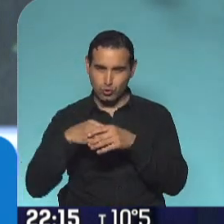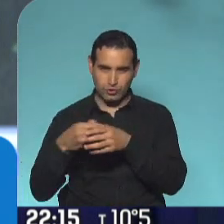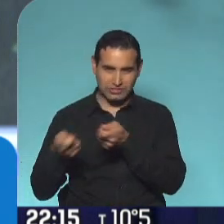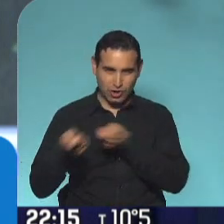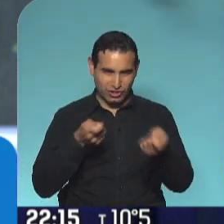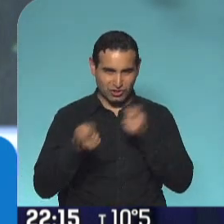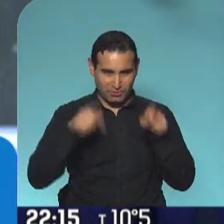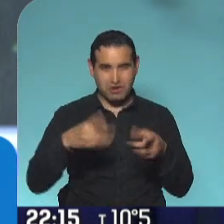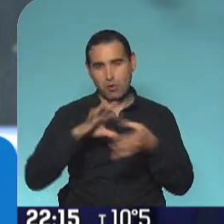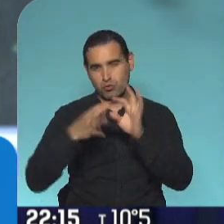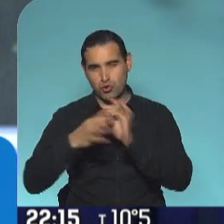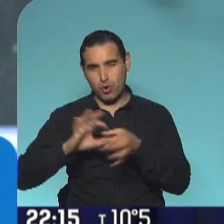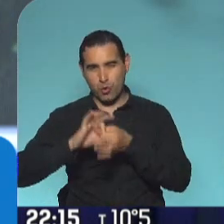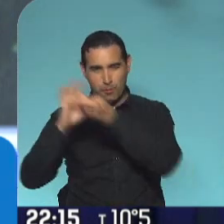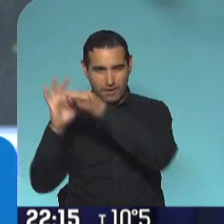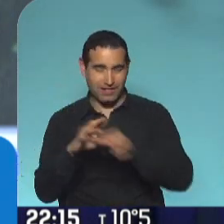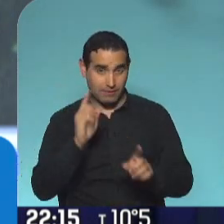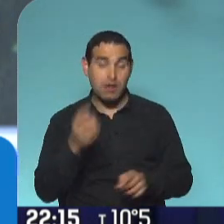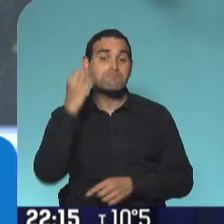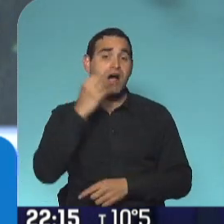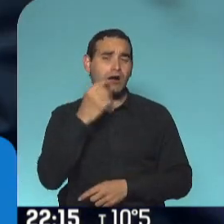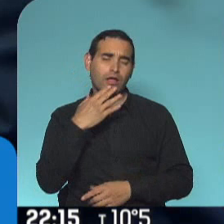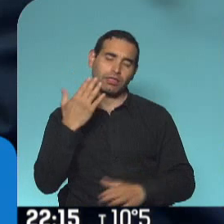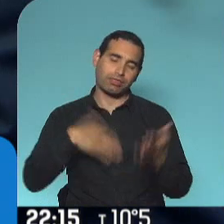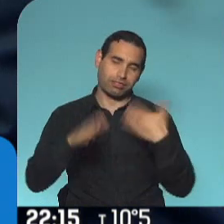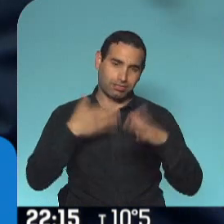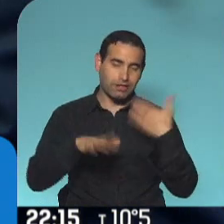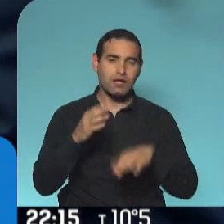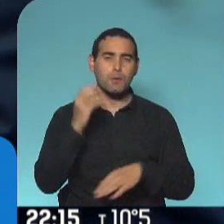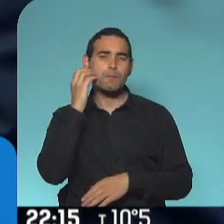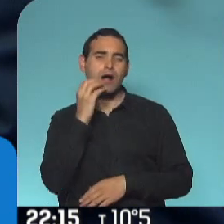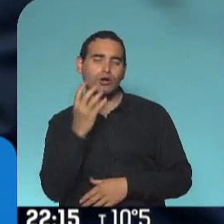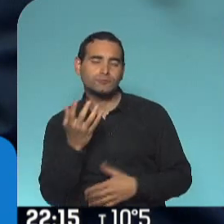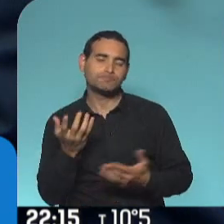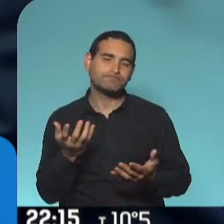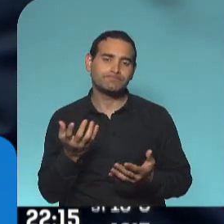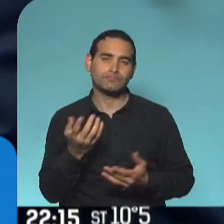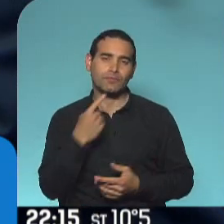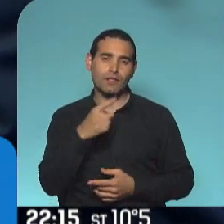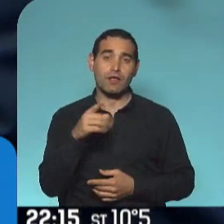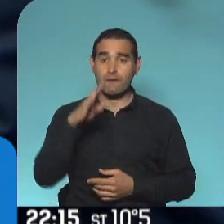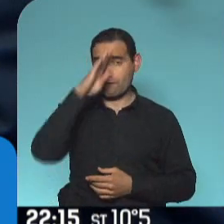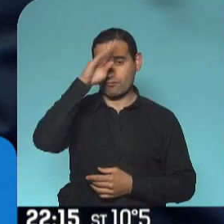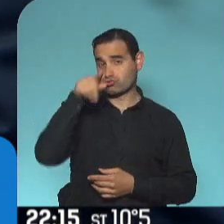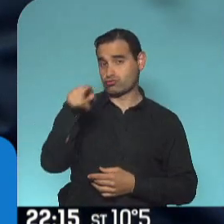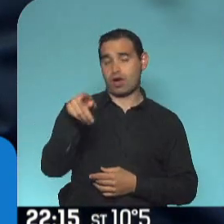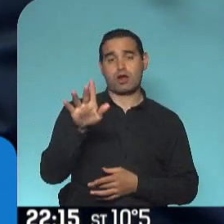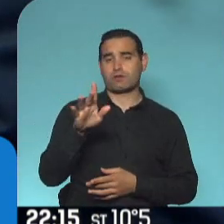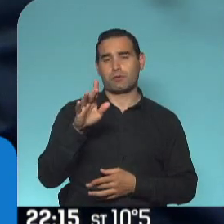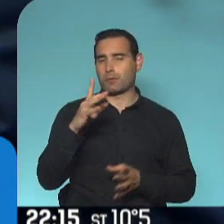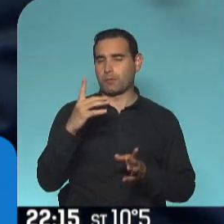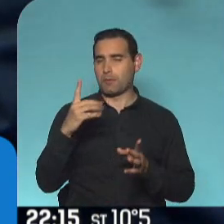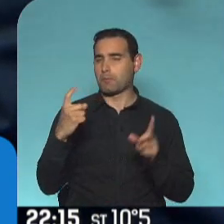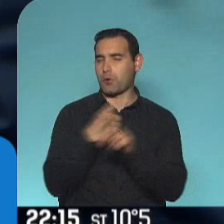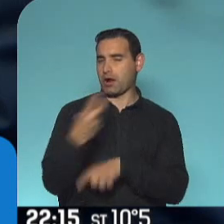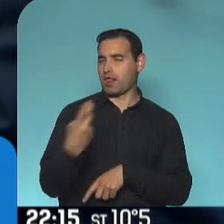Europea, cuando Macron, poniendo como excusa también a Bolsonaro en la propia pelea interna que tiene